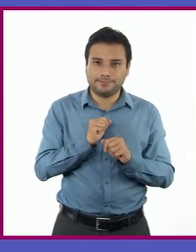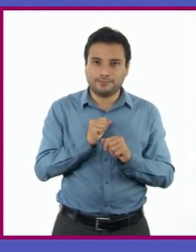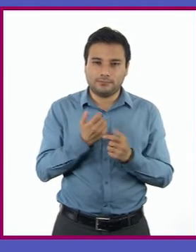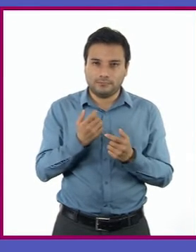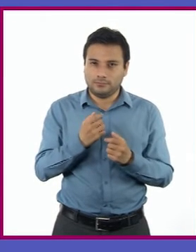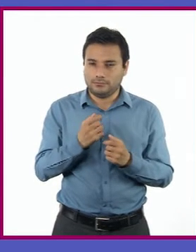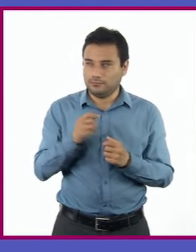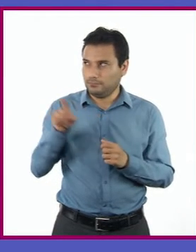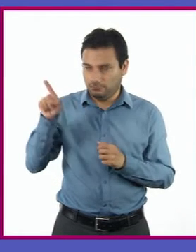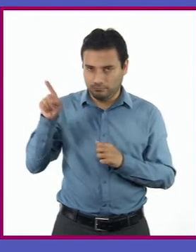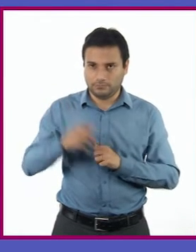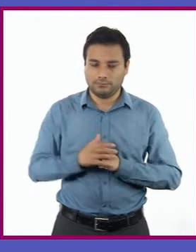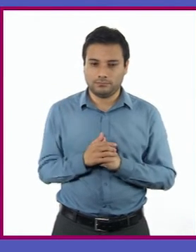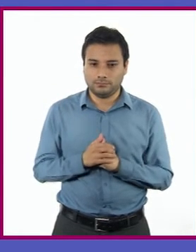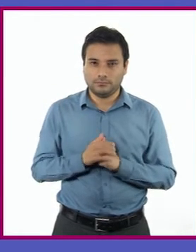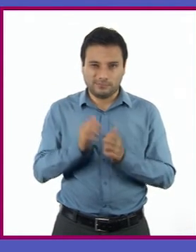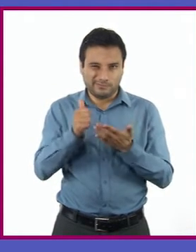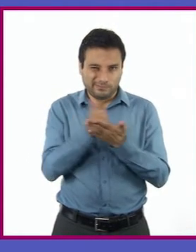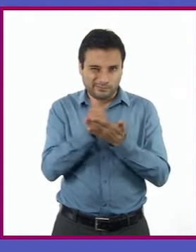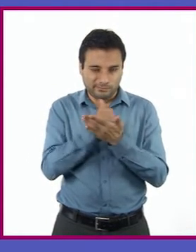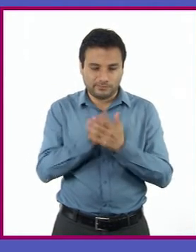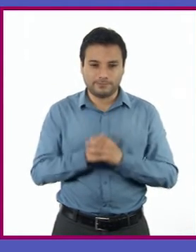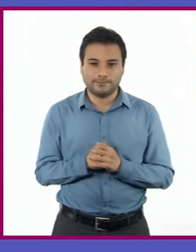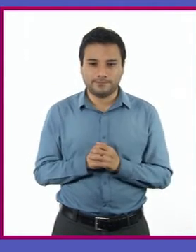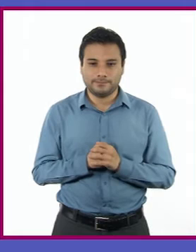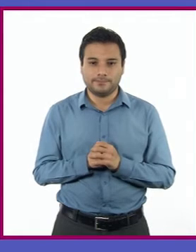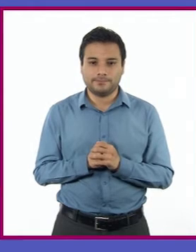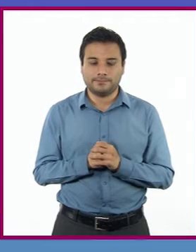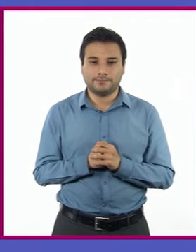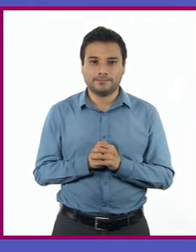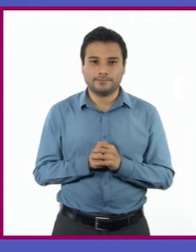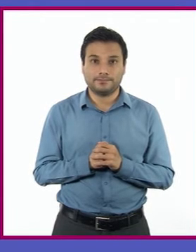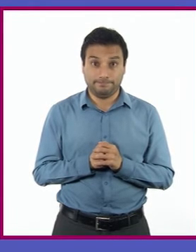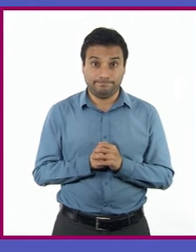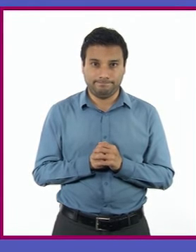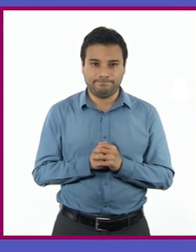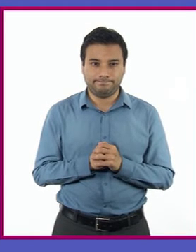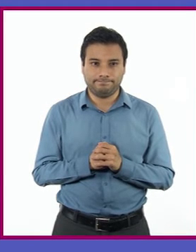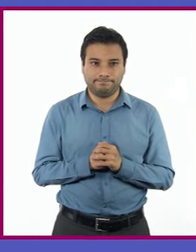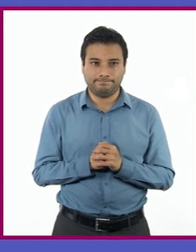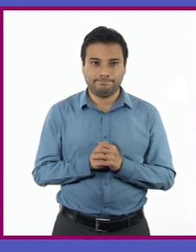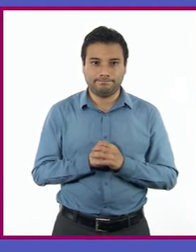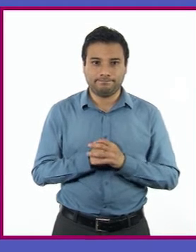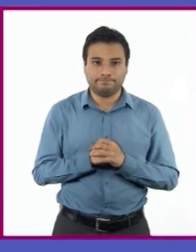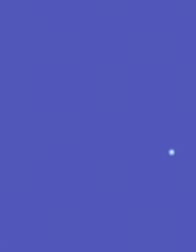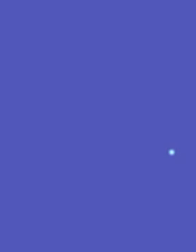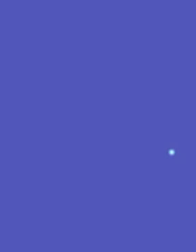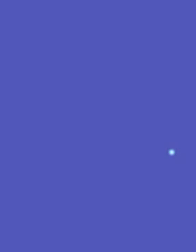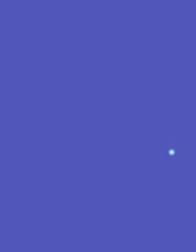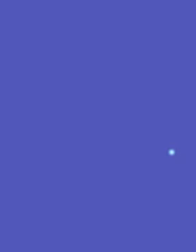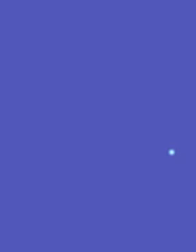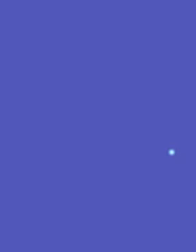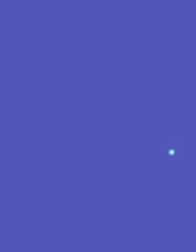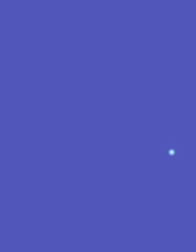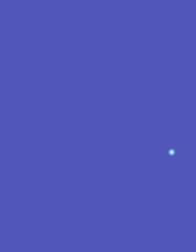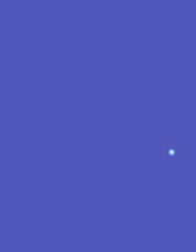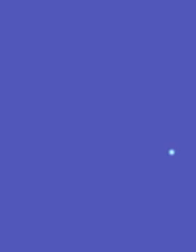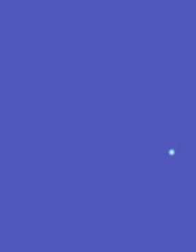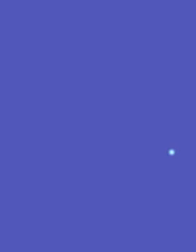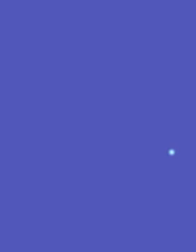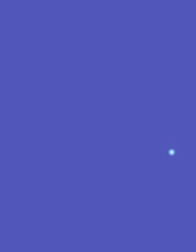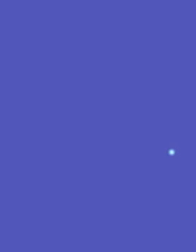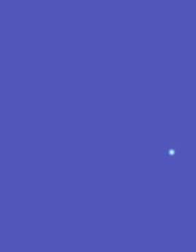particular, concretamente, en concreto, etc. Nuestros padres nos enseñan a ser responsables, como ellos